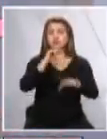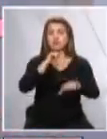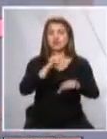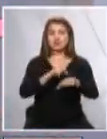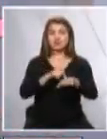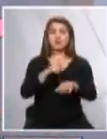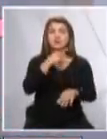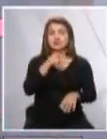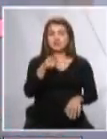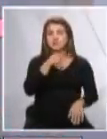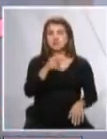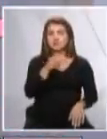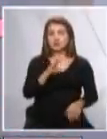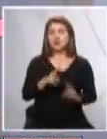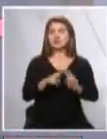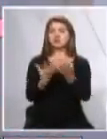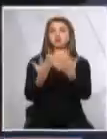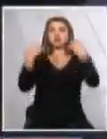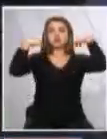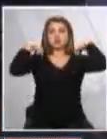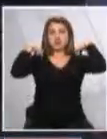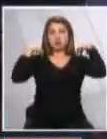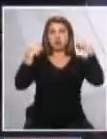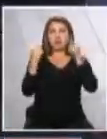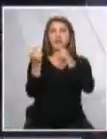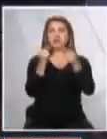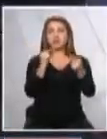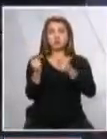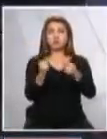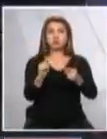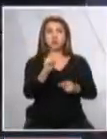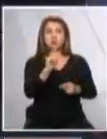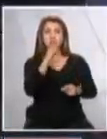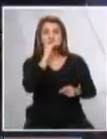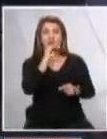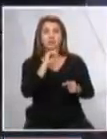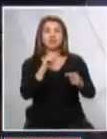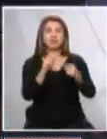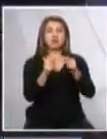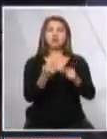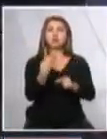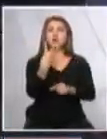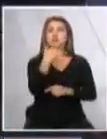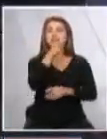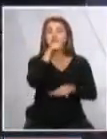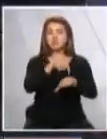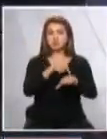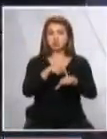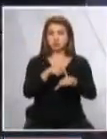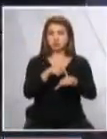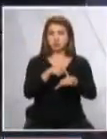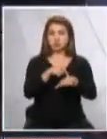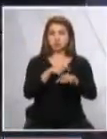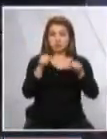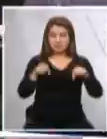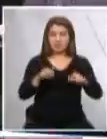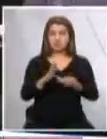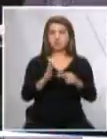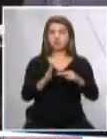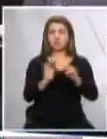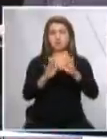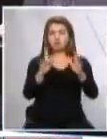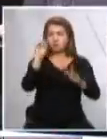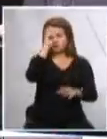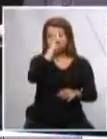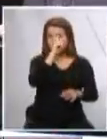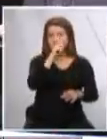programa, semana a semana, haciéndonos cargo de las discusiones... ¿Pero hemos estado discutiendo la reforma laboral? Mira, llevamos 45 minutos discutiendo exactamente esta crisis y es muy